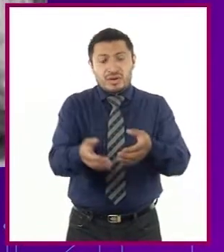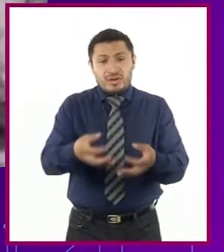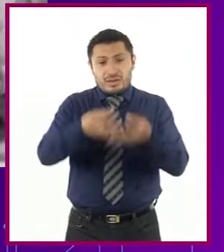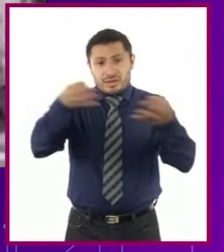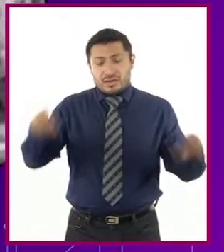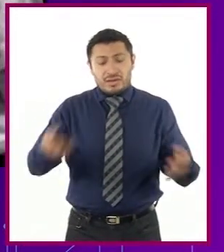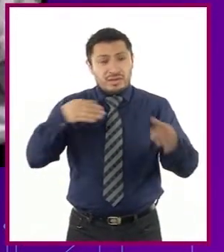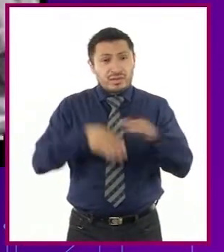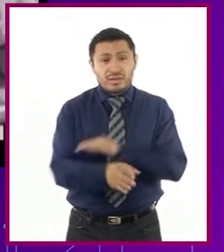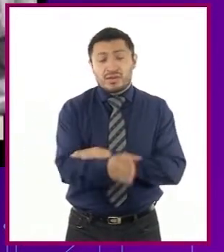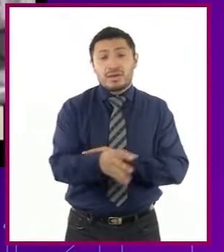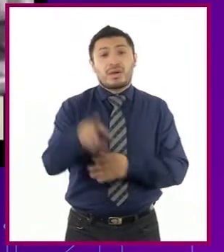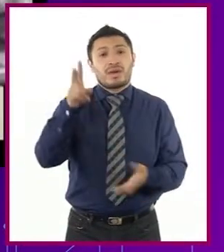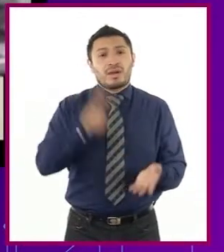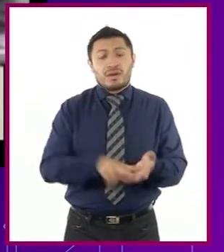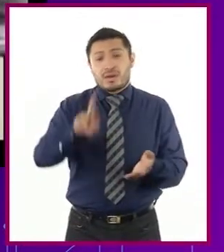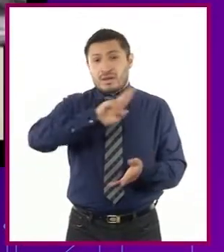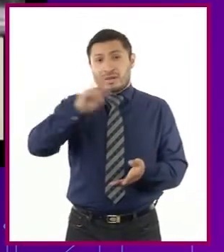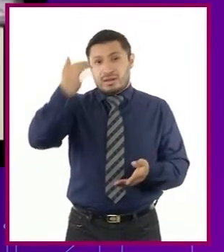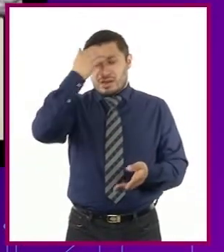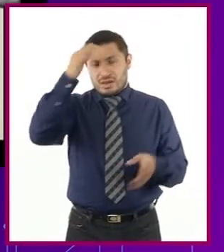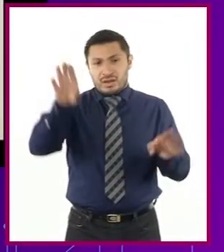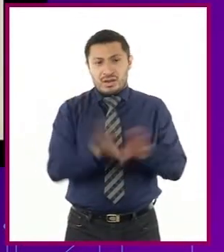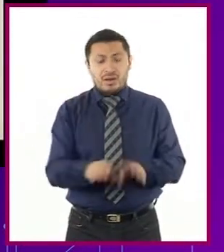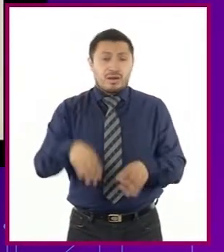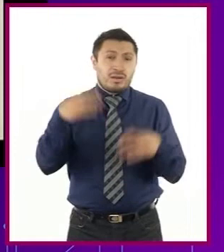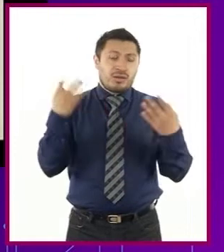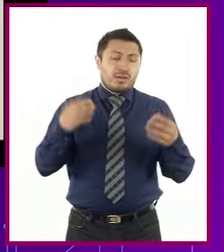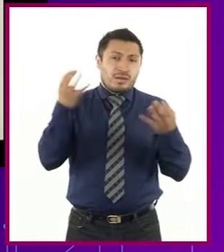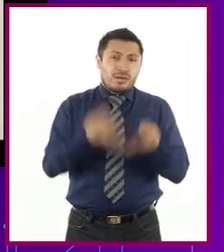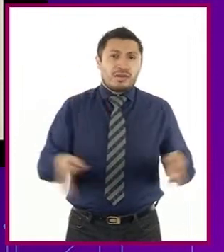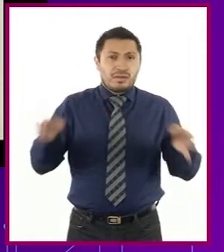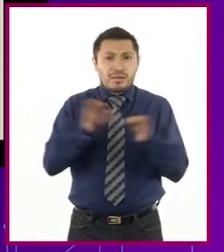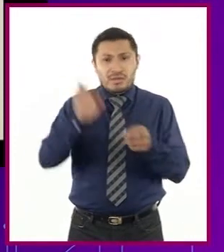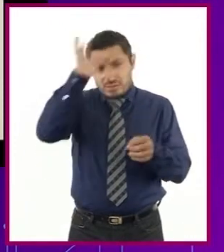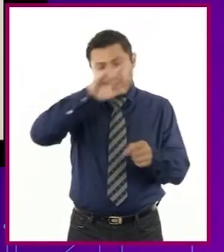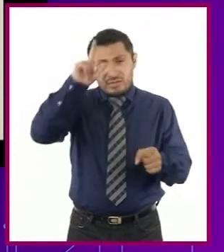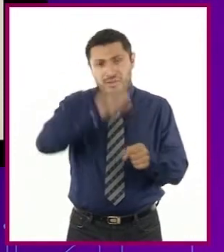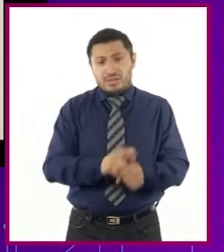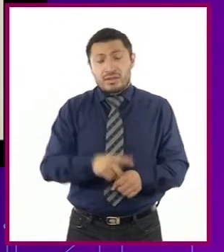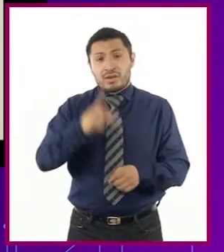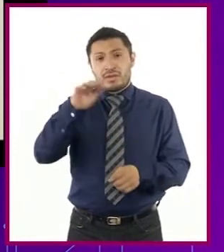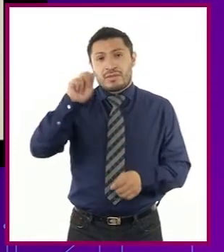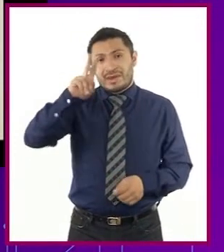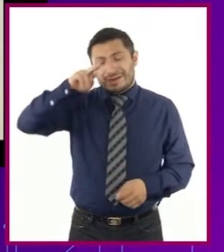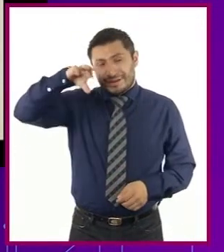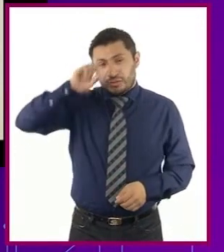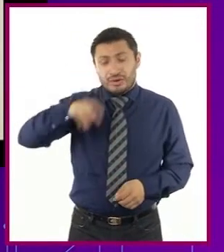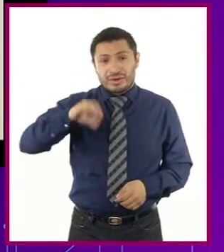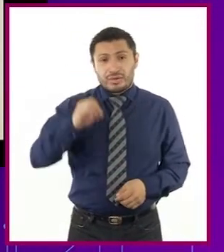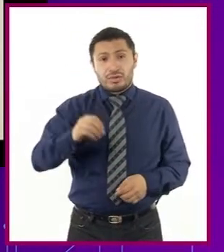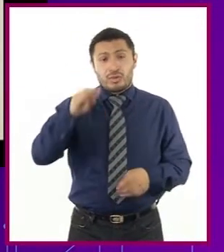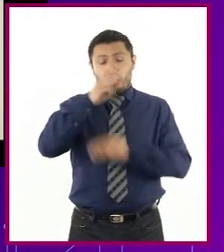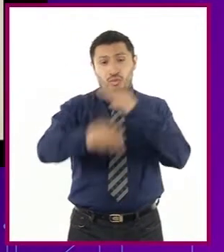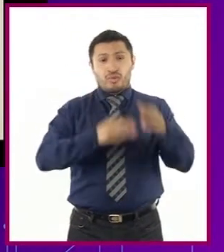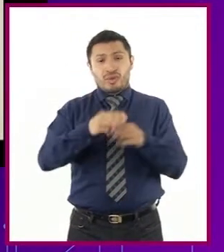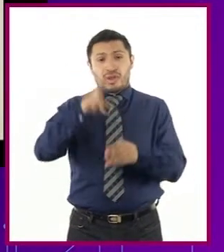Adentro le ha valido el reconocimiento como itinerario cultural, Patrimonio Mundial, declarado por la